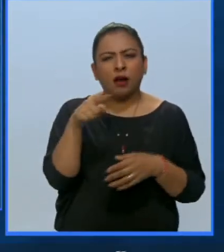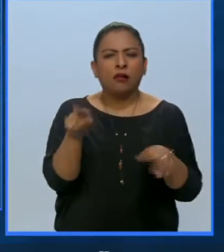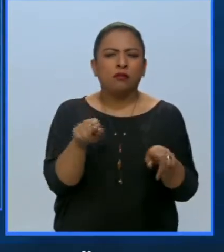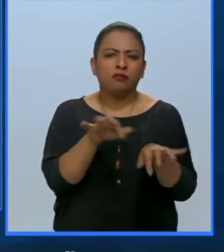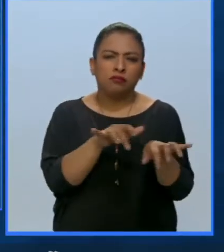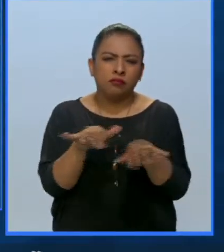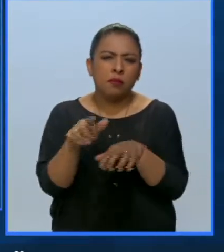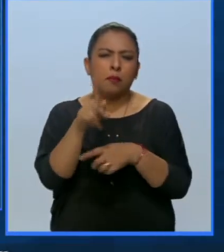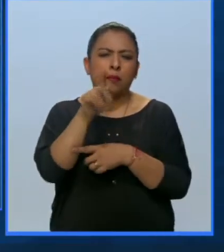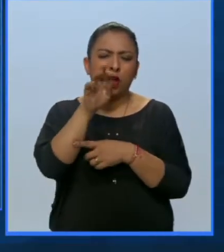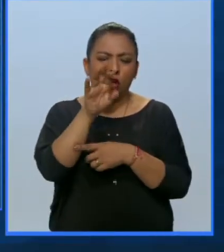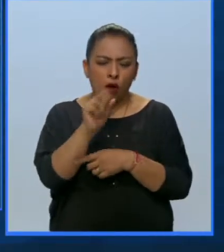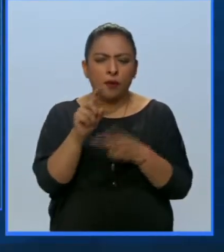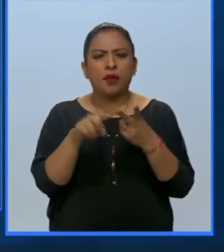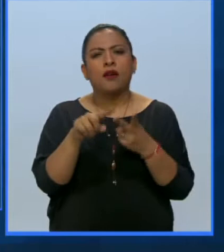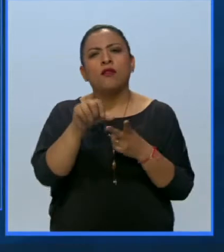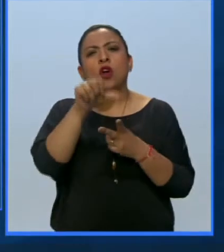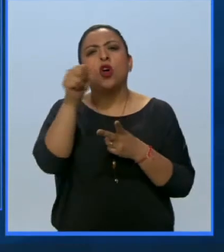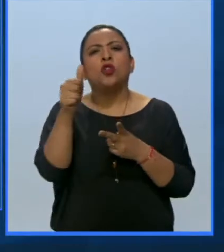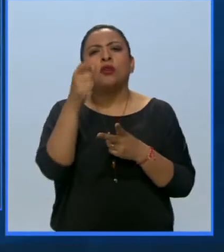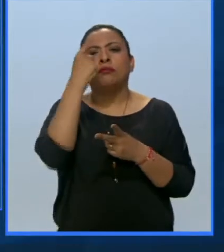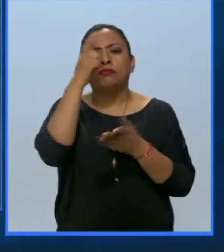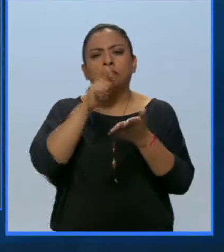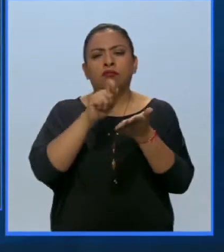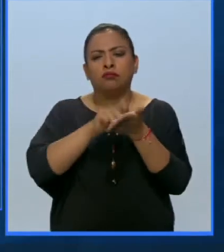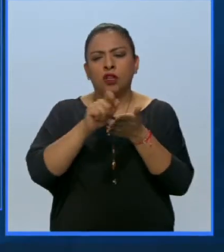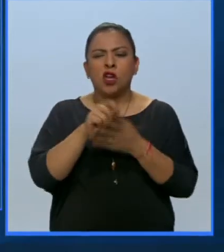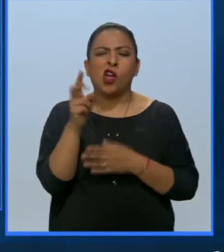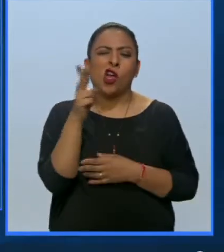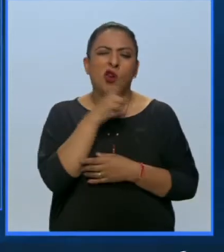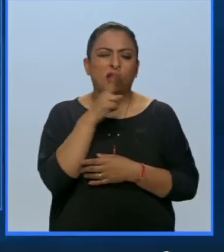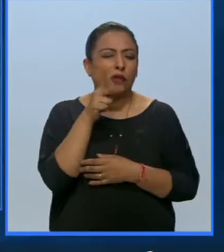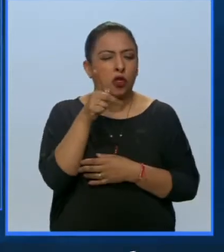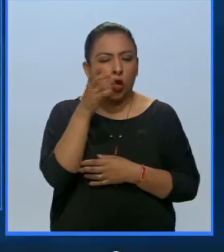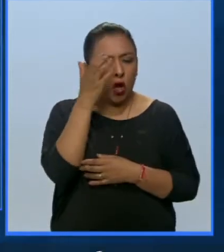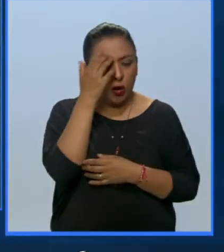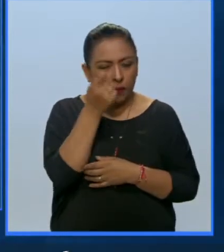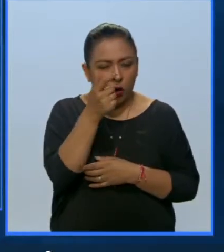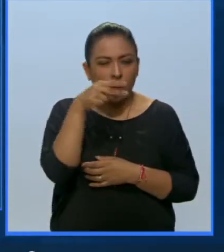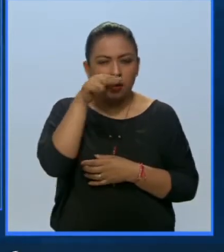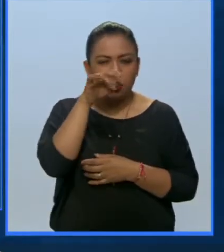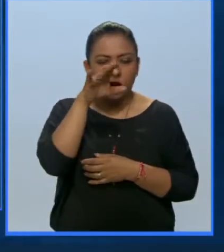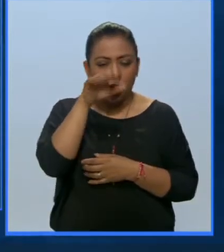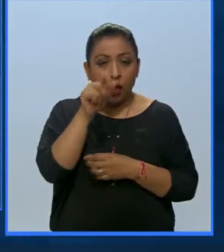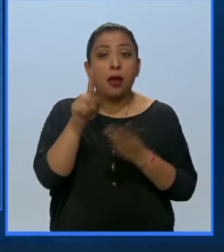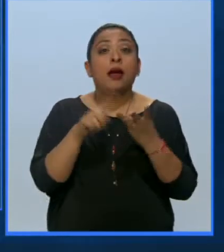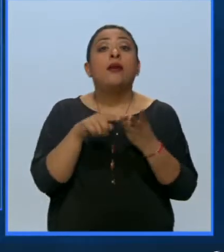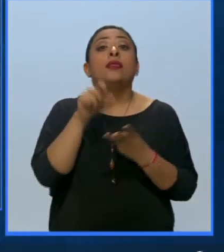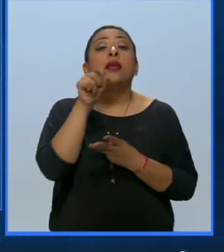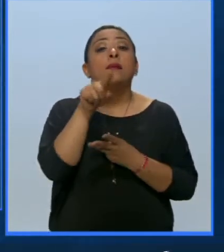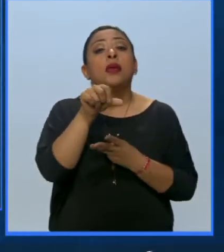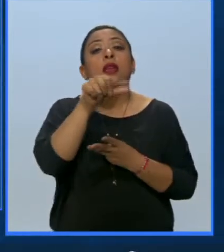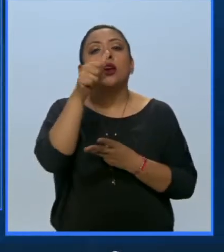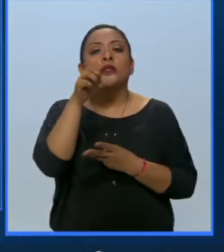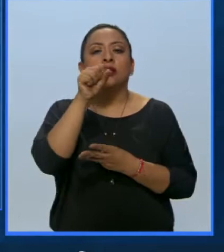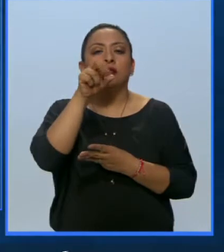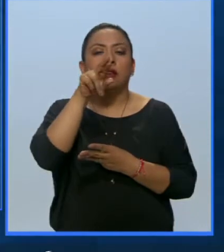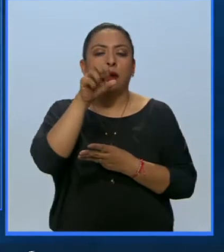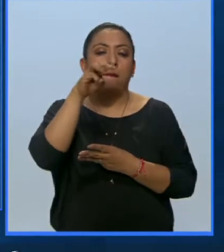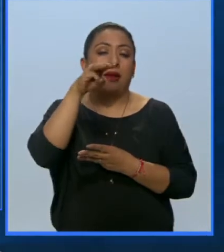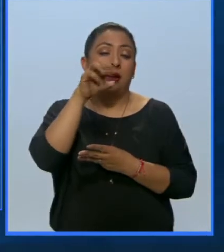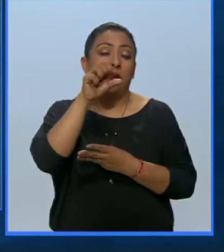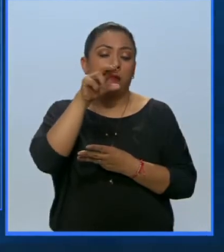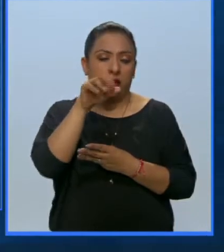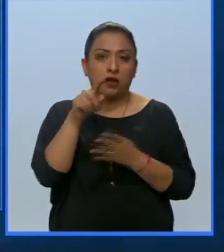a Prokofiev que a un compositor ruso muy poco conocido, Nikolai Mertner, pero también a Sergei